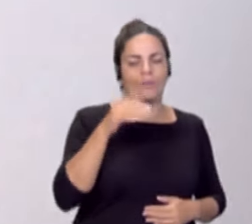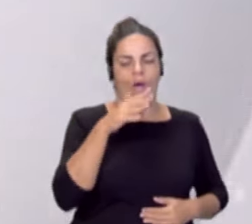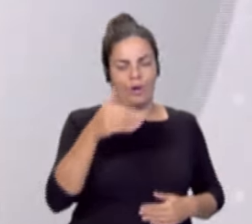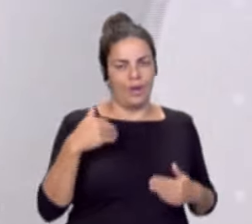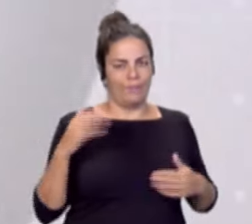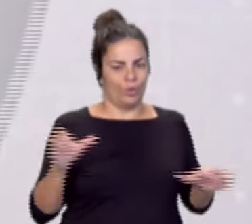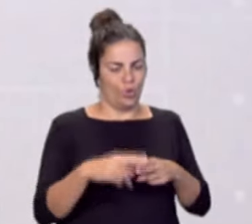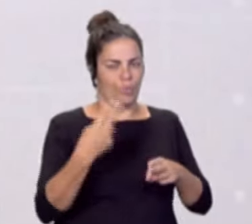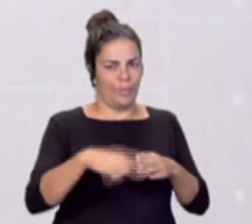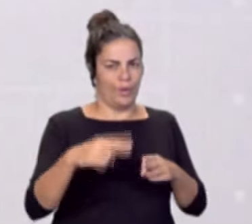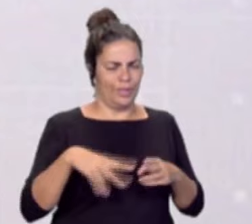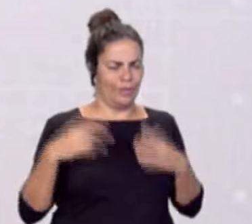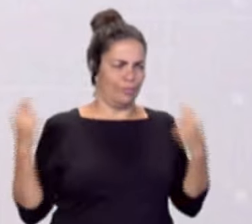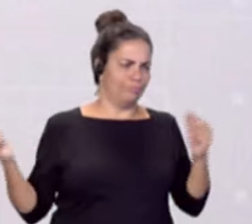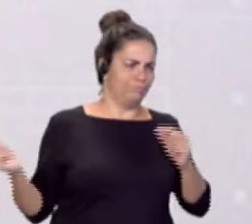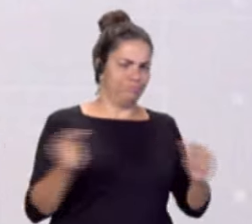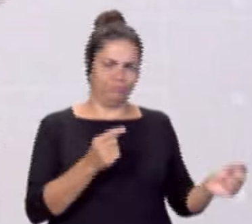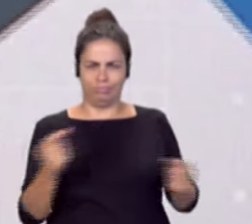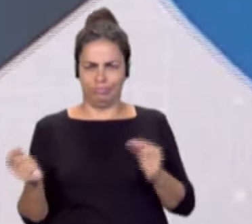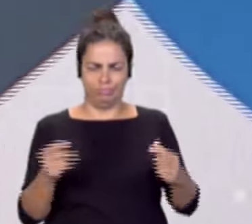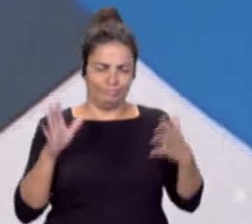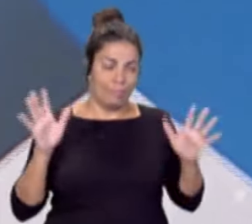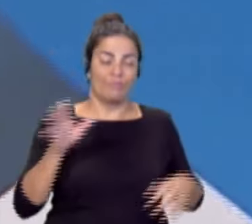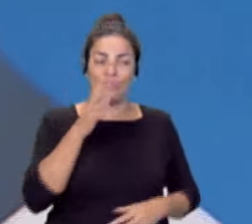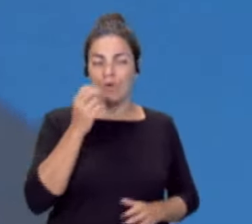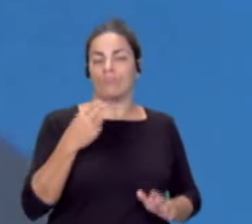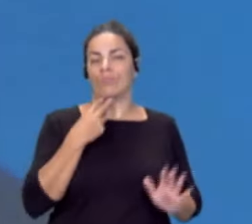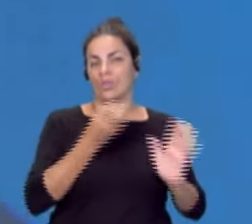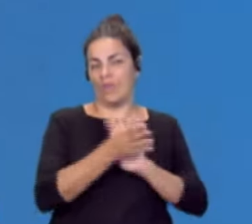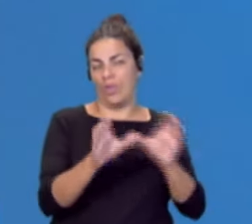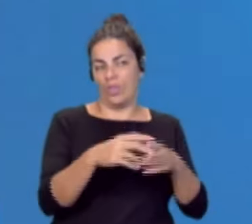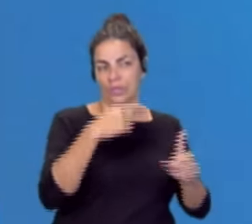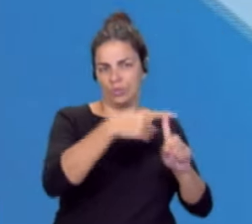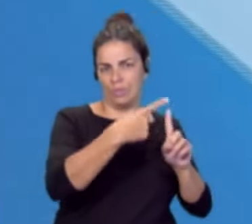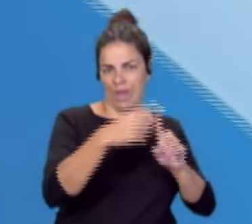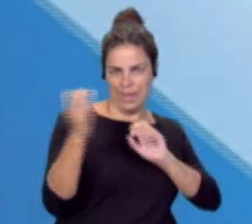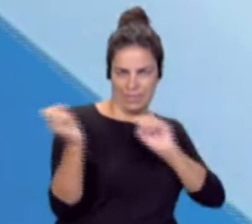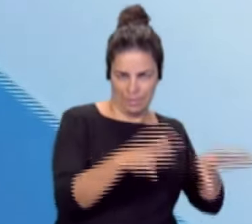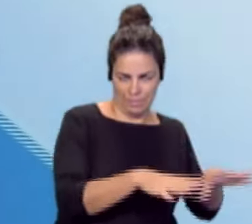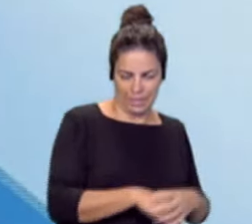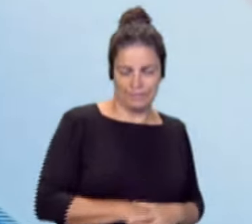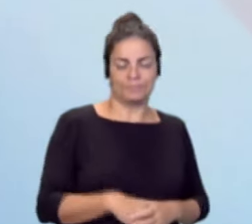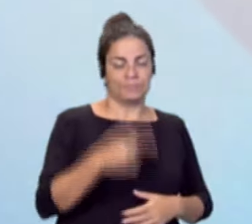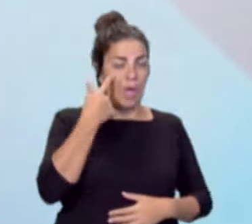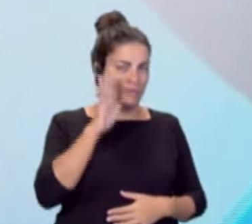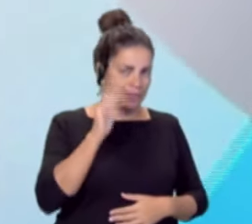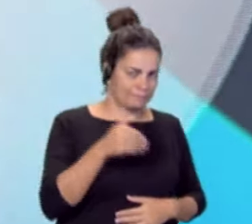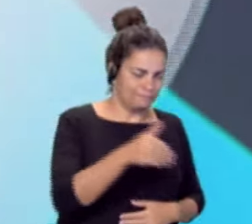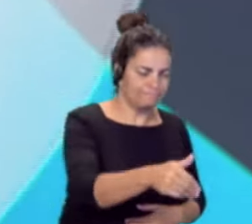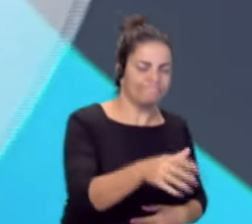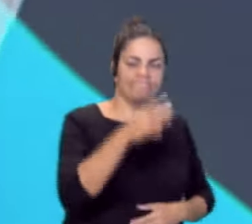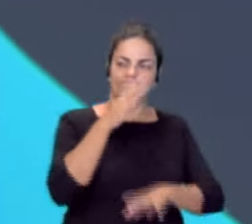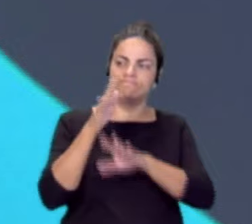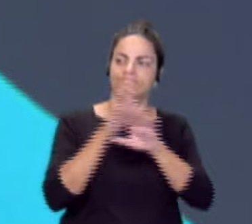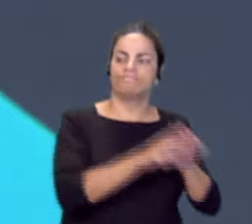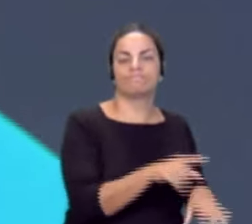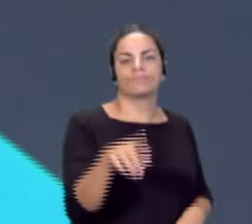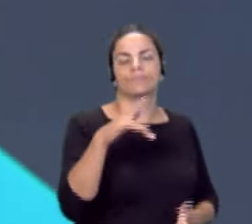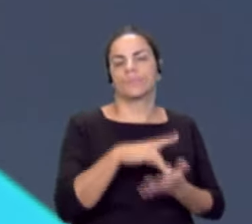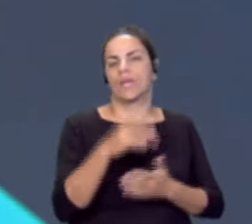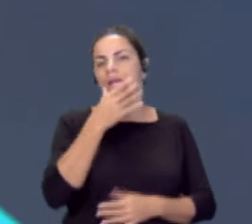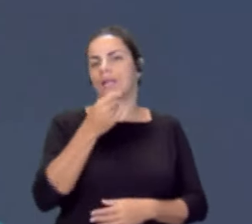portavoz de Sumar pues ha dimitido por estas cuestiones. Nos vamos, si les parece, un momento a Las Palmas de Gran Canaria, porque jóvenes,